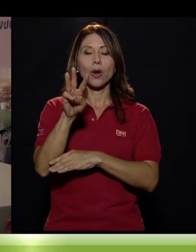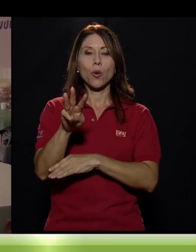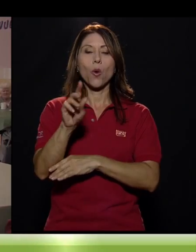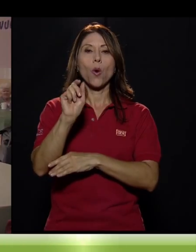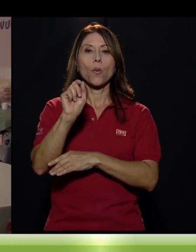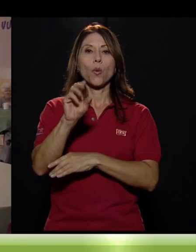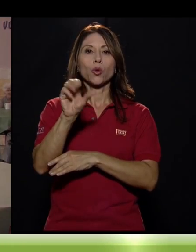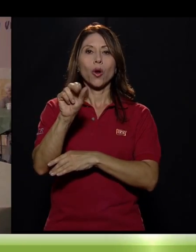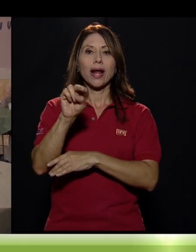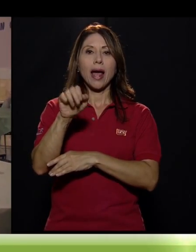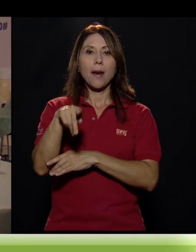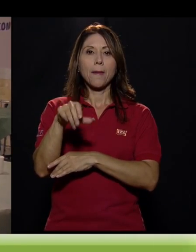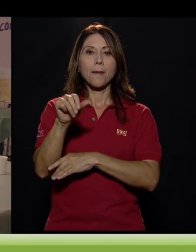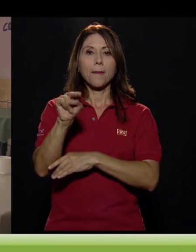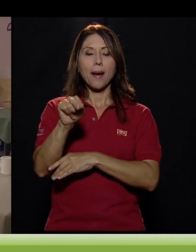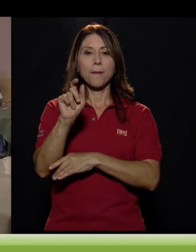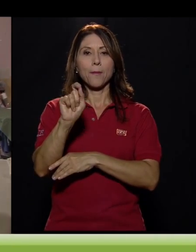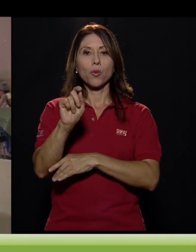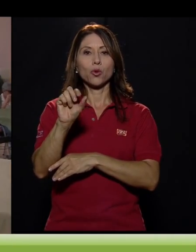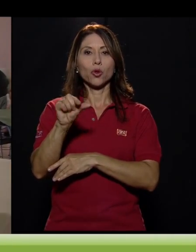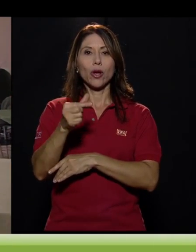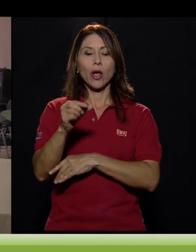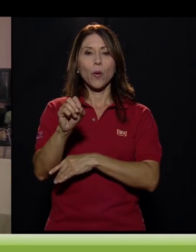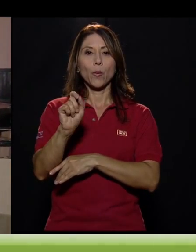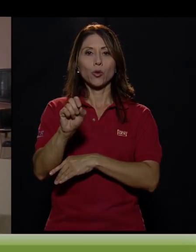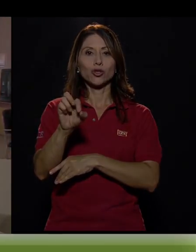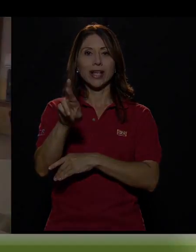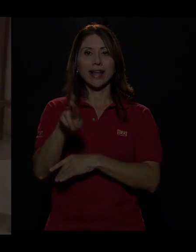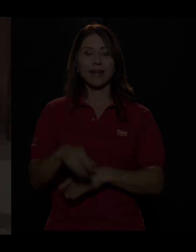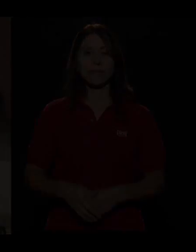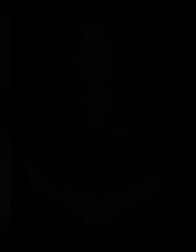web www.conapan.go.cr